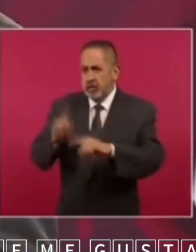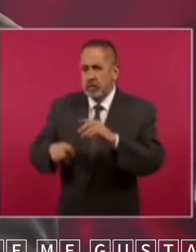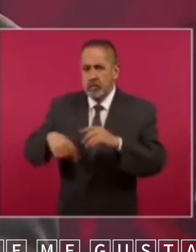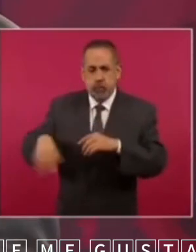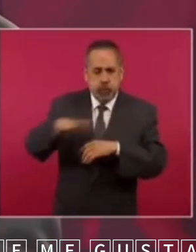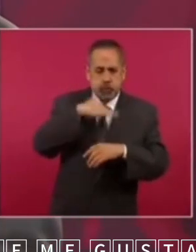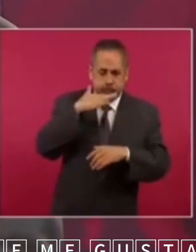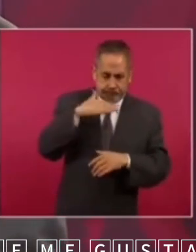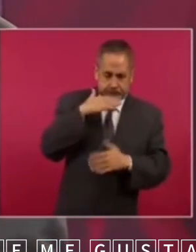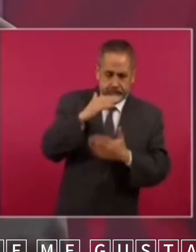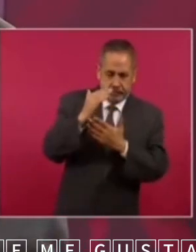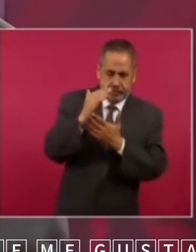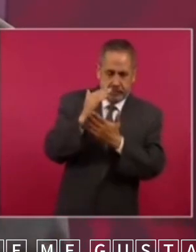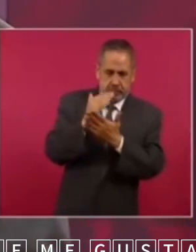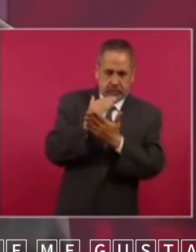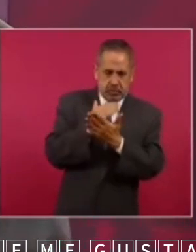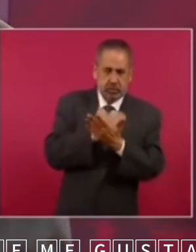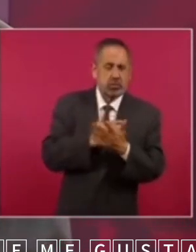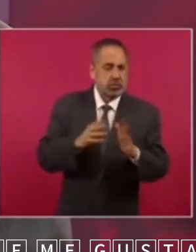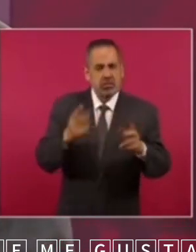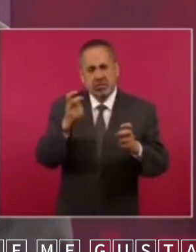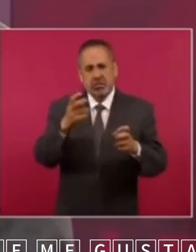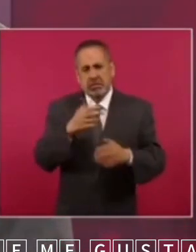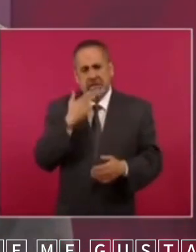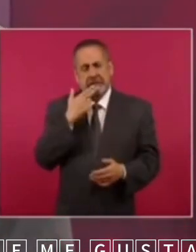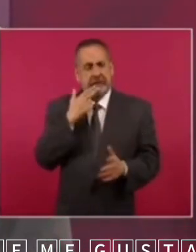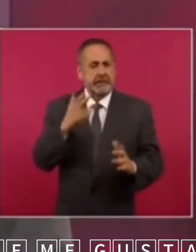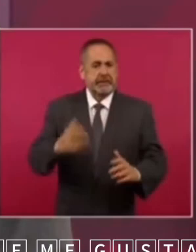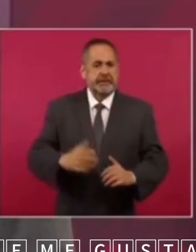la corrupción en México.